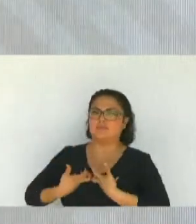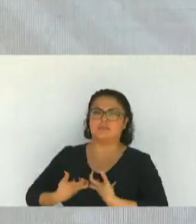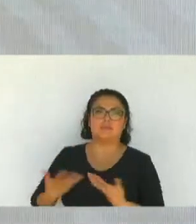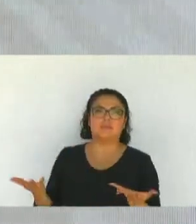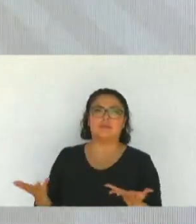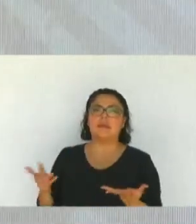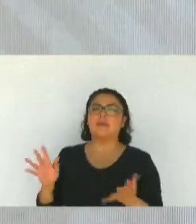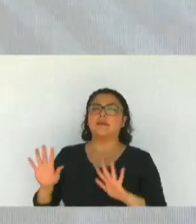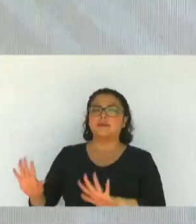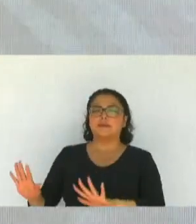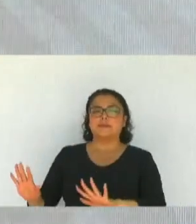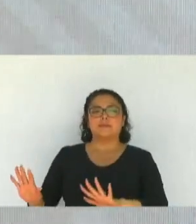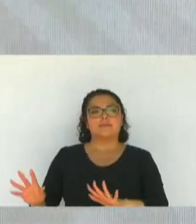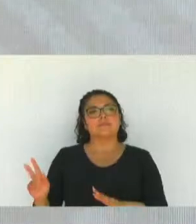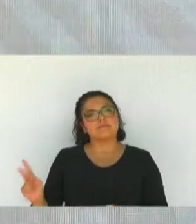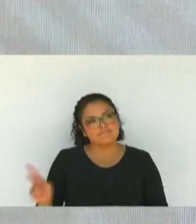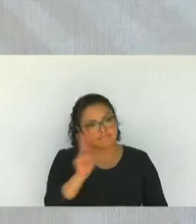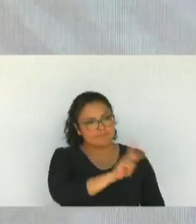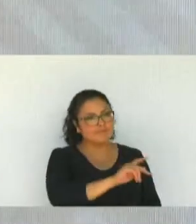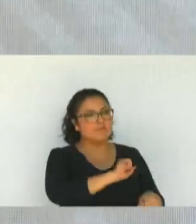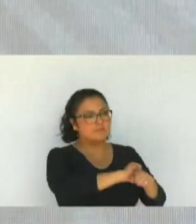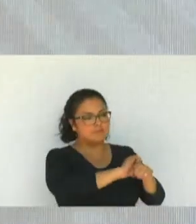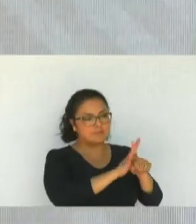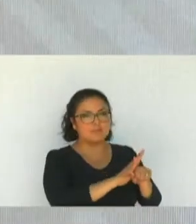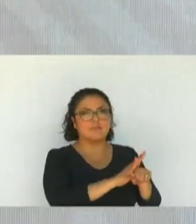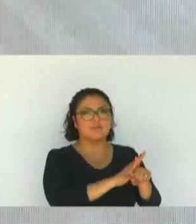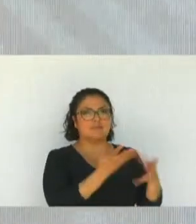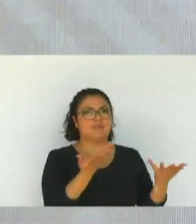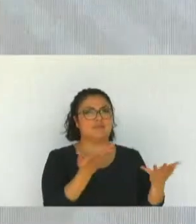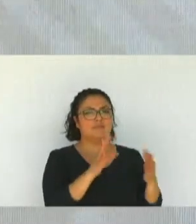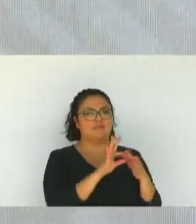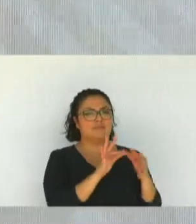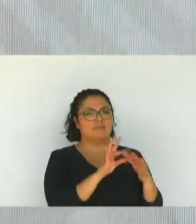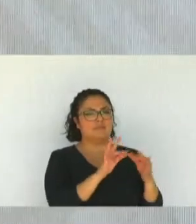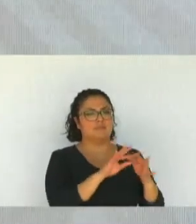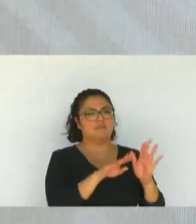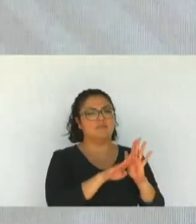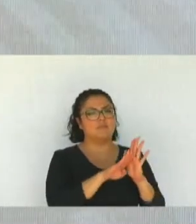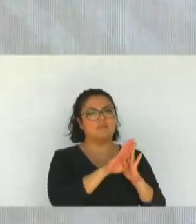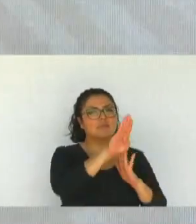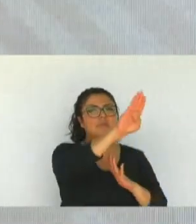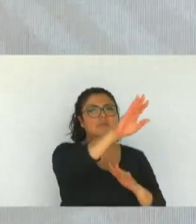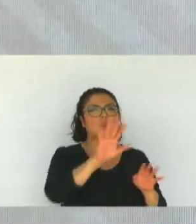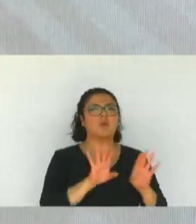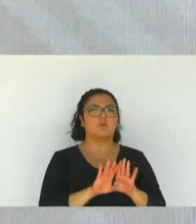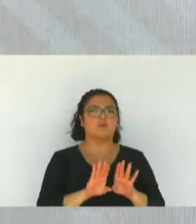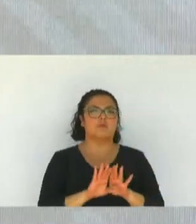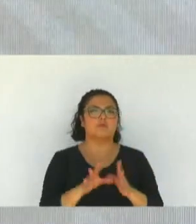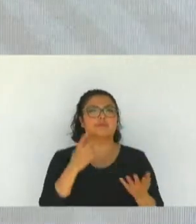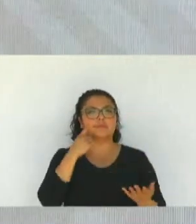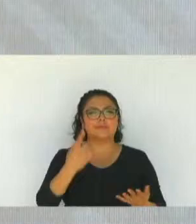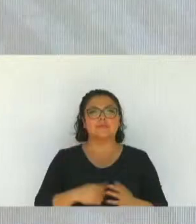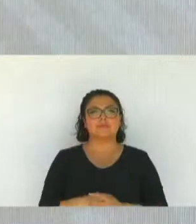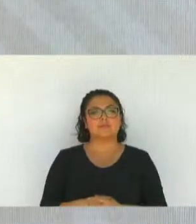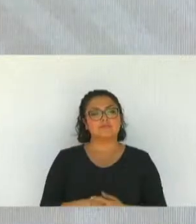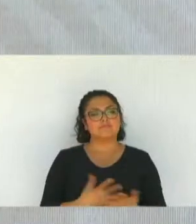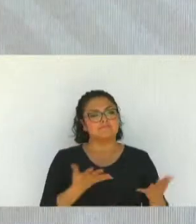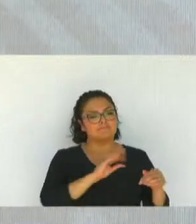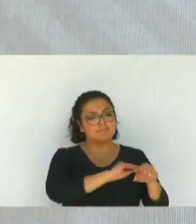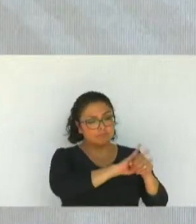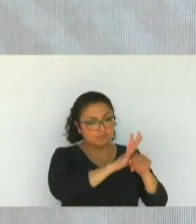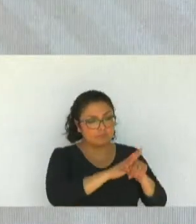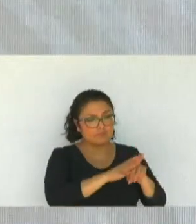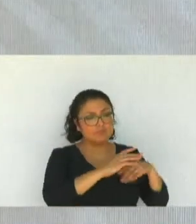tenemos que empezar a definirla también. ¿Cómo se definirá la pospandemia? Quizá como el tiempo inmediato a la terminación